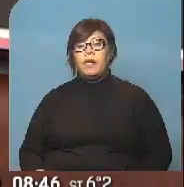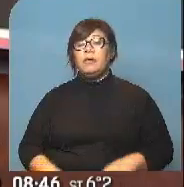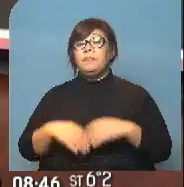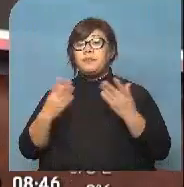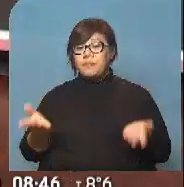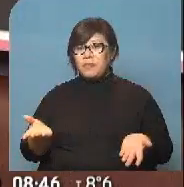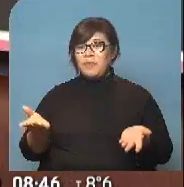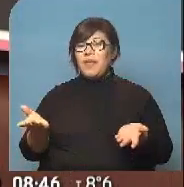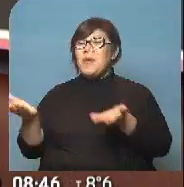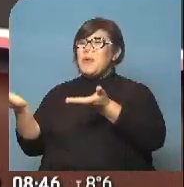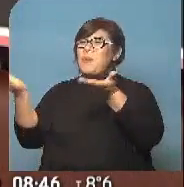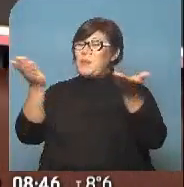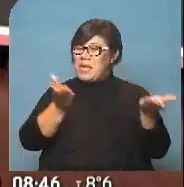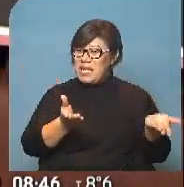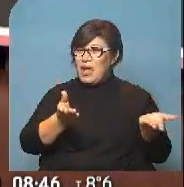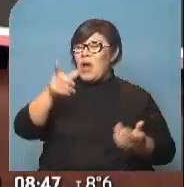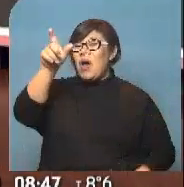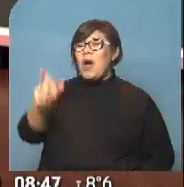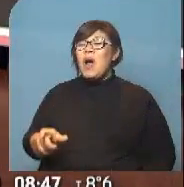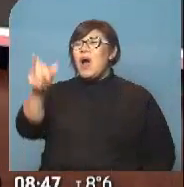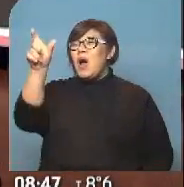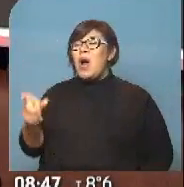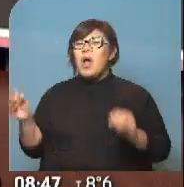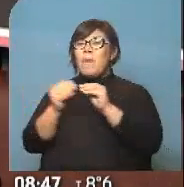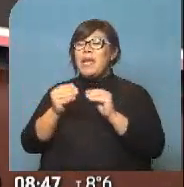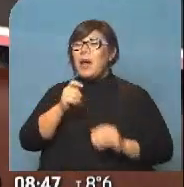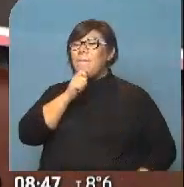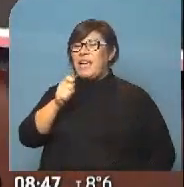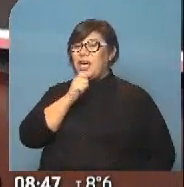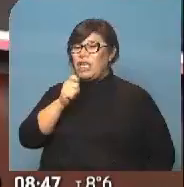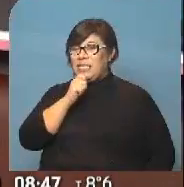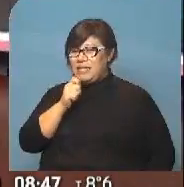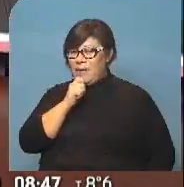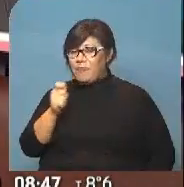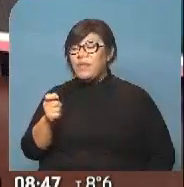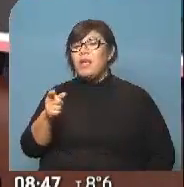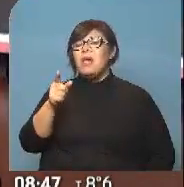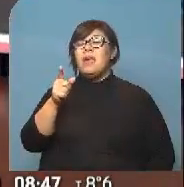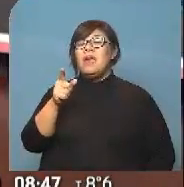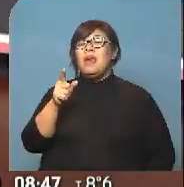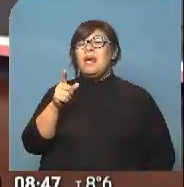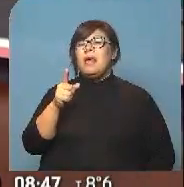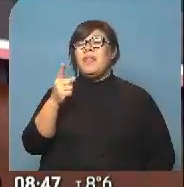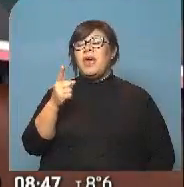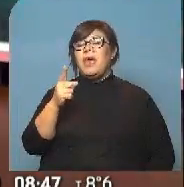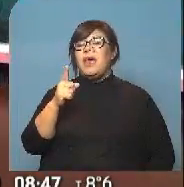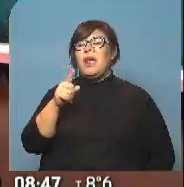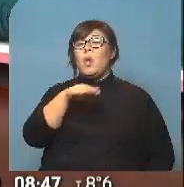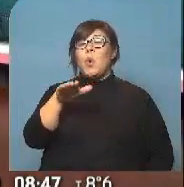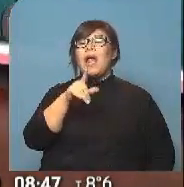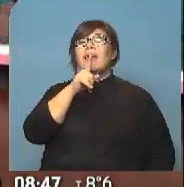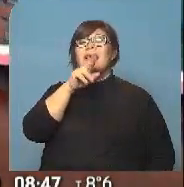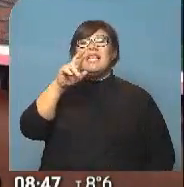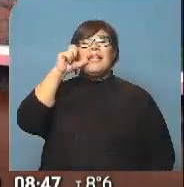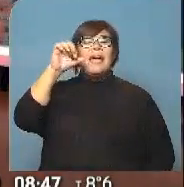a los compañeros de canal 2 de trenque lauquen la televisión pública regional yamila con un feliz día del periodista para vos te damos la